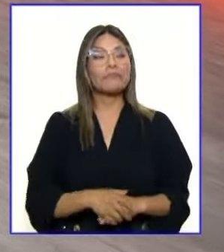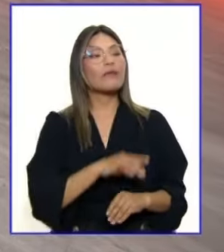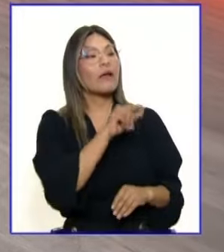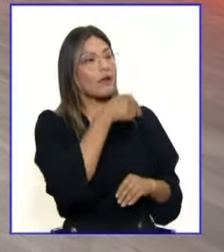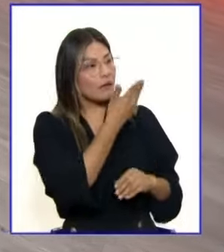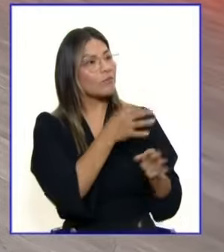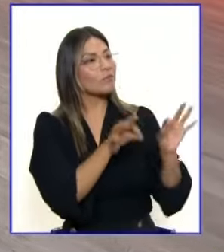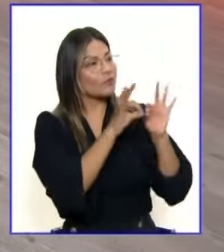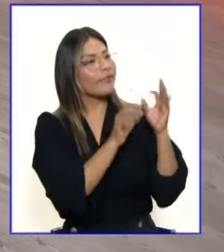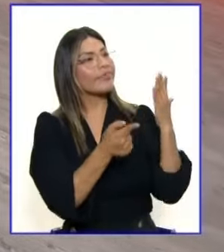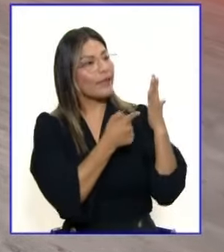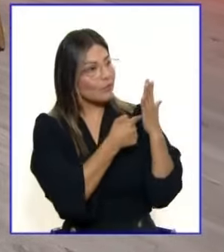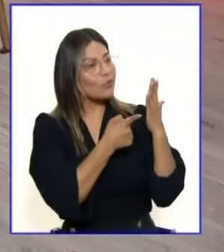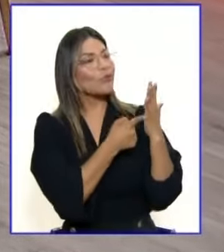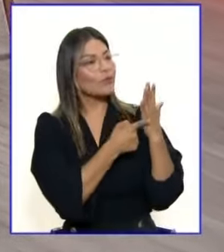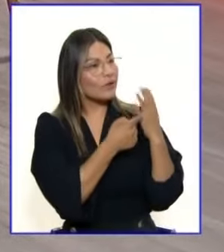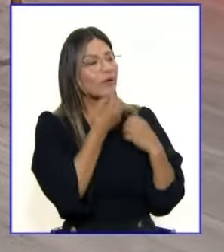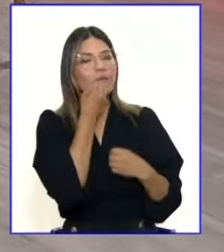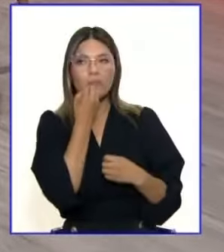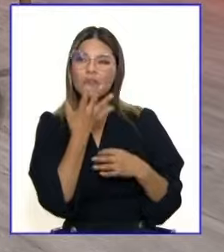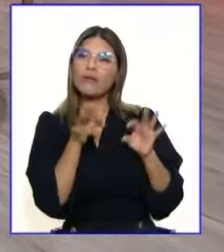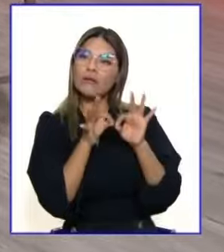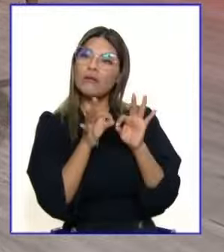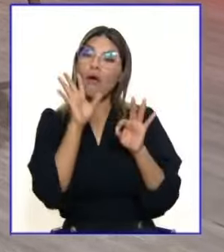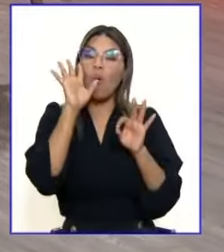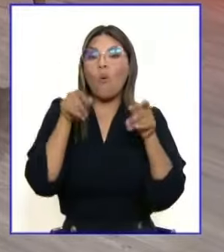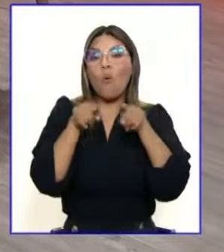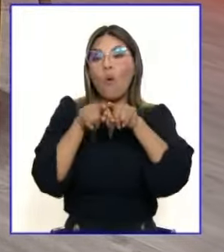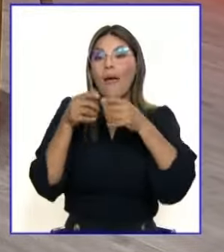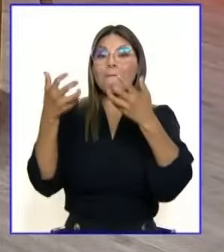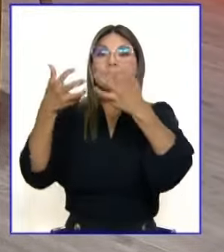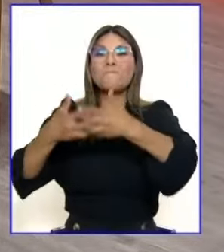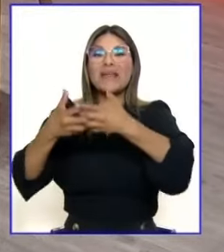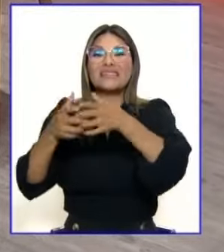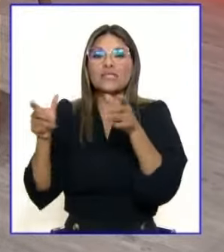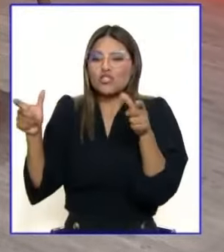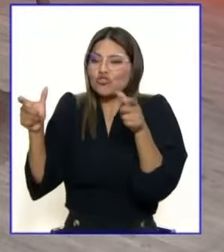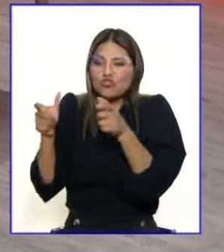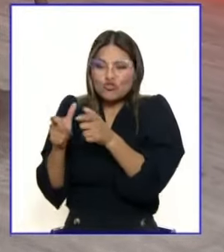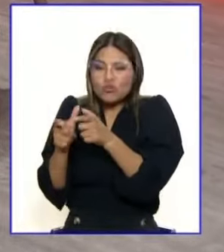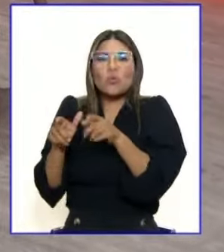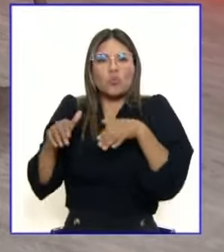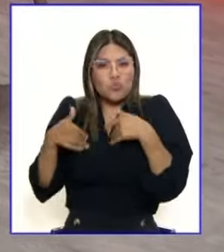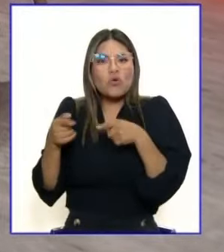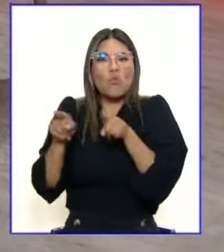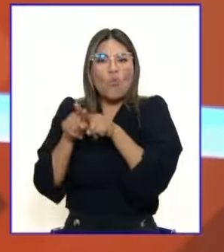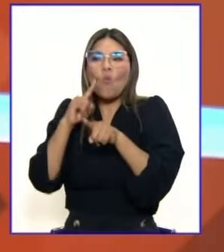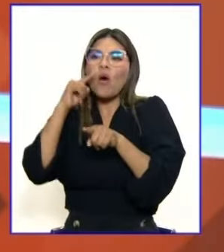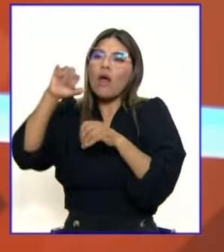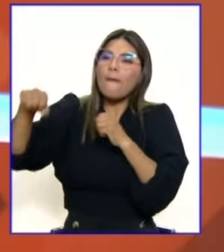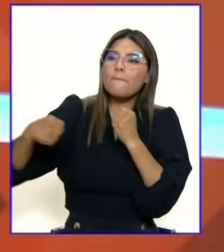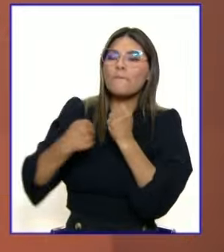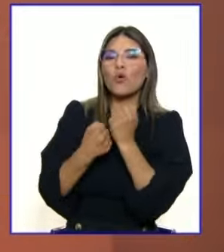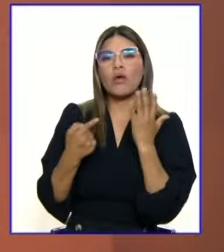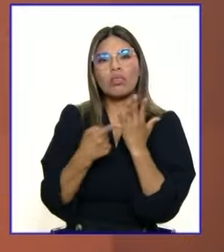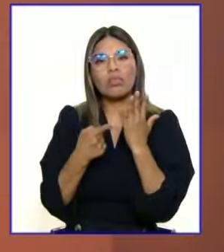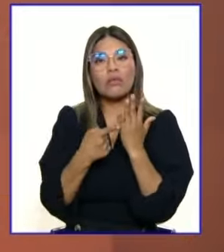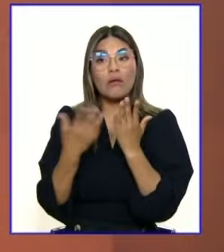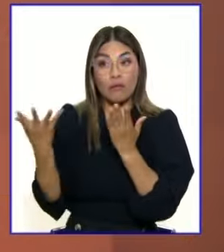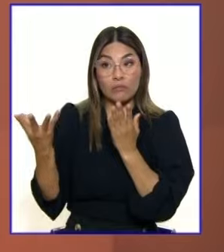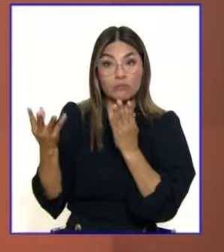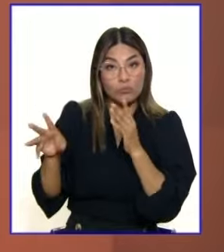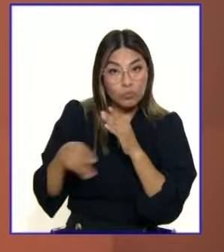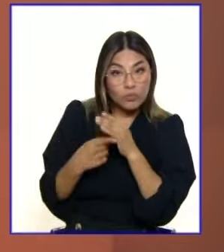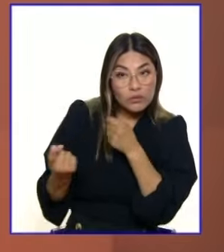escapa por más pequeña o las microempresas, ¿no? También pueden tener de aliados a las tecnologías, a la IA, por ejemplo.